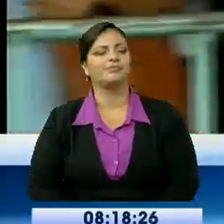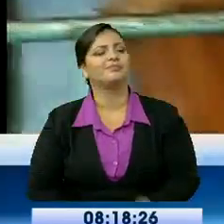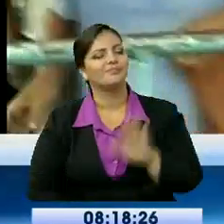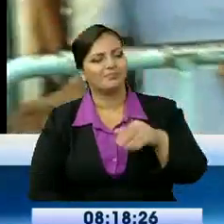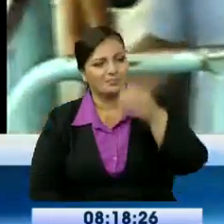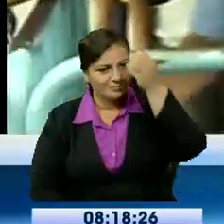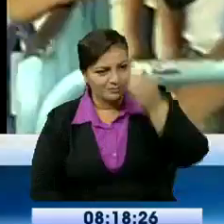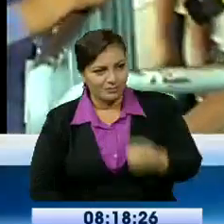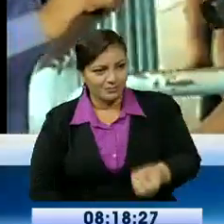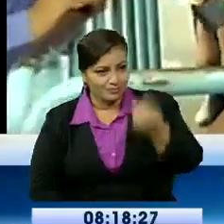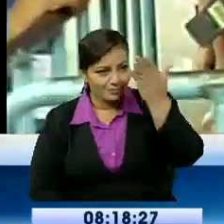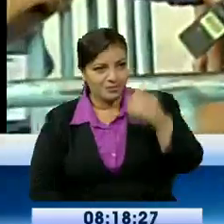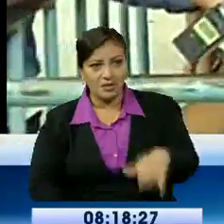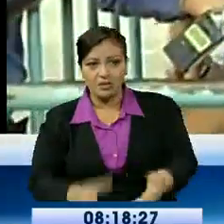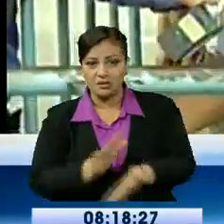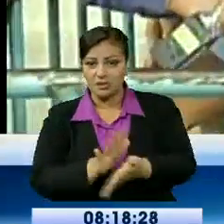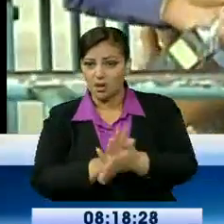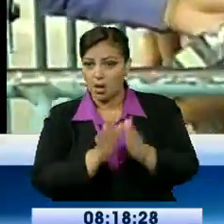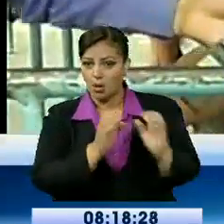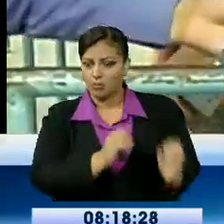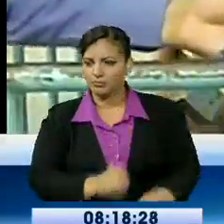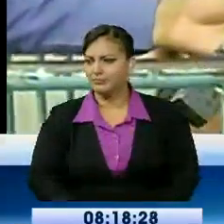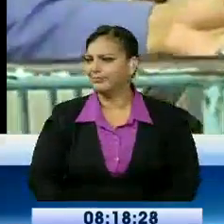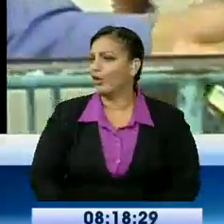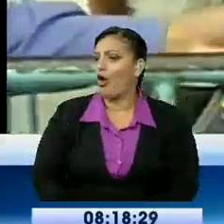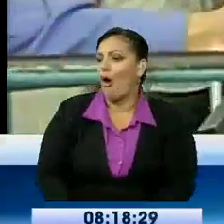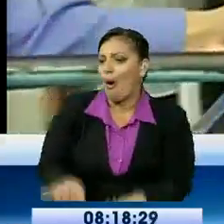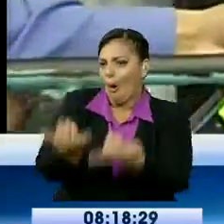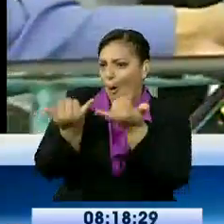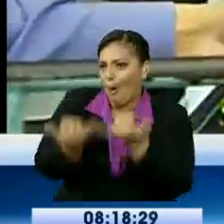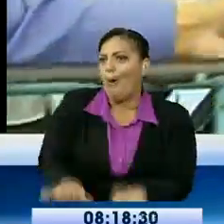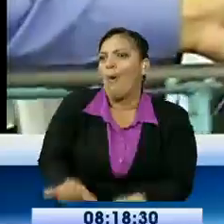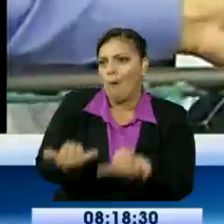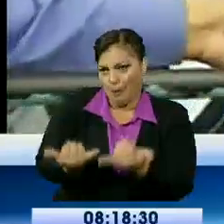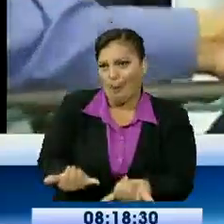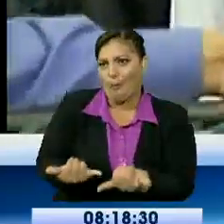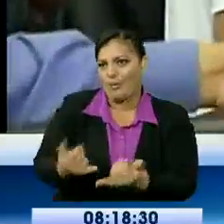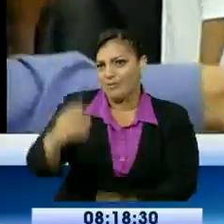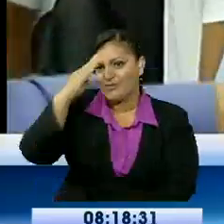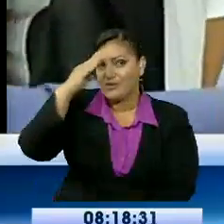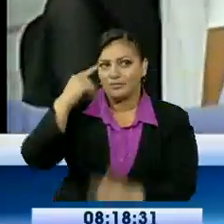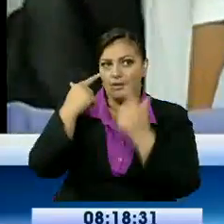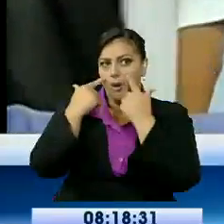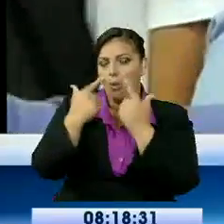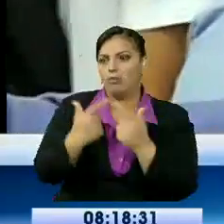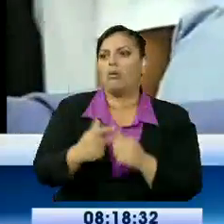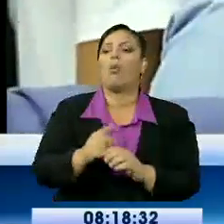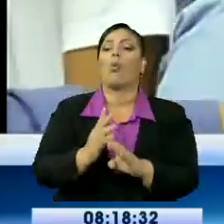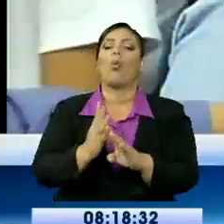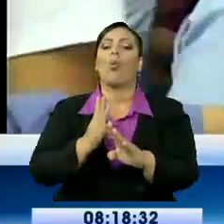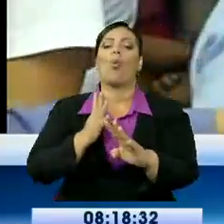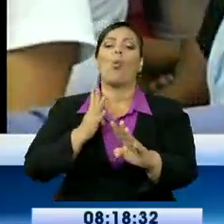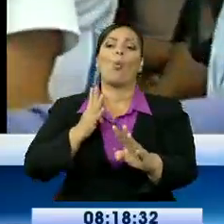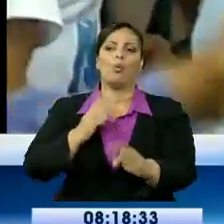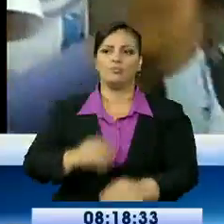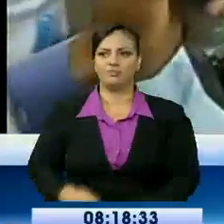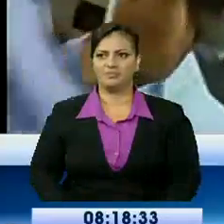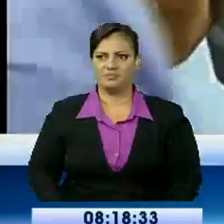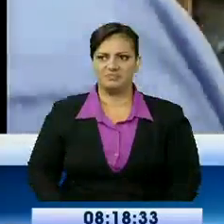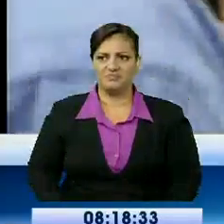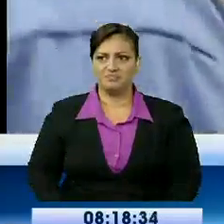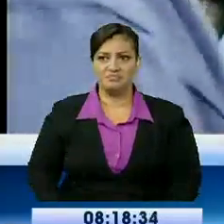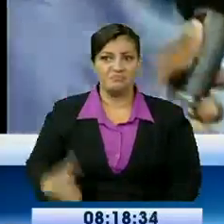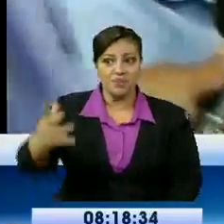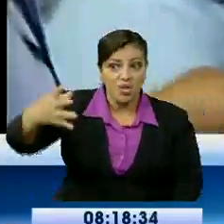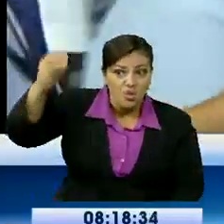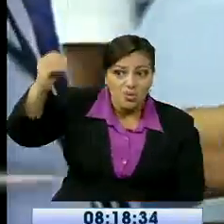aprecia. Hoy, pero esto es un caos todos los días. Y en esta parte de aquí, qué bestia. ¿Usted hacia dónde